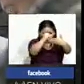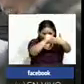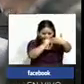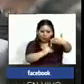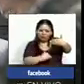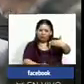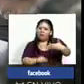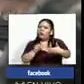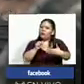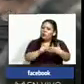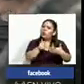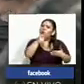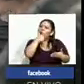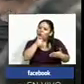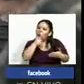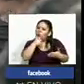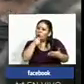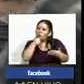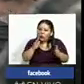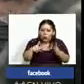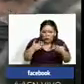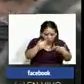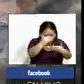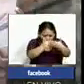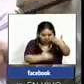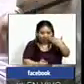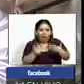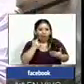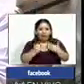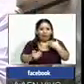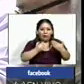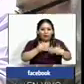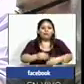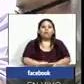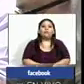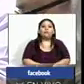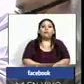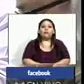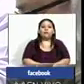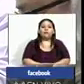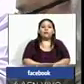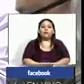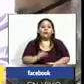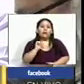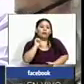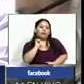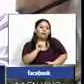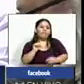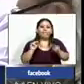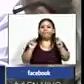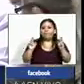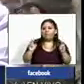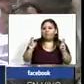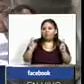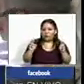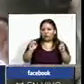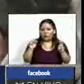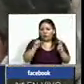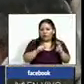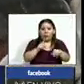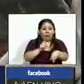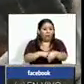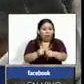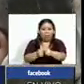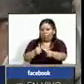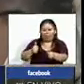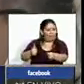hay muchas inquietudes que no tienen el suficiente nivel de detalle. Una situación que no lleve como objetivo retrasar,